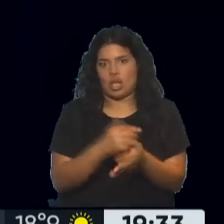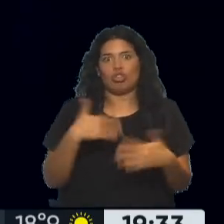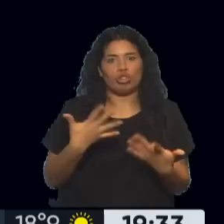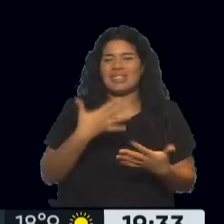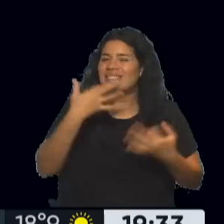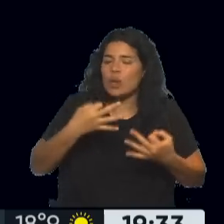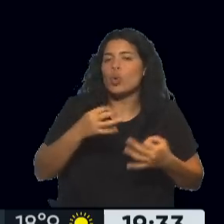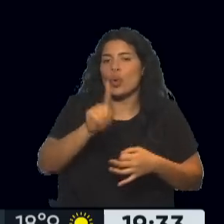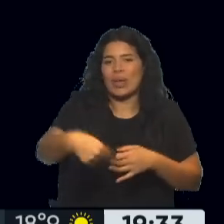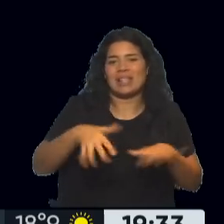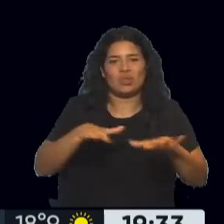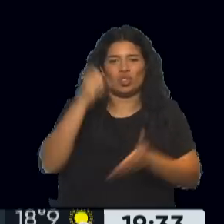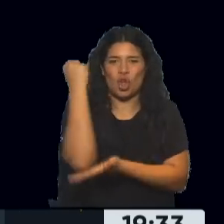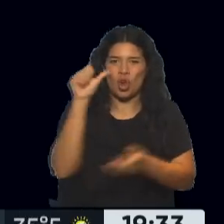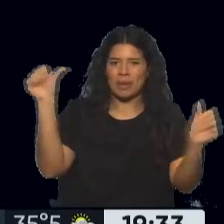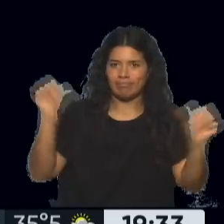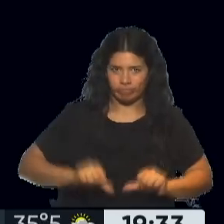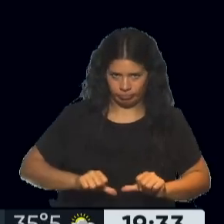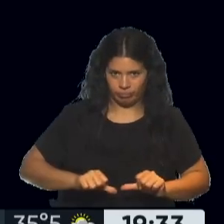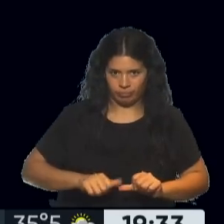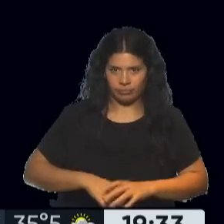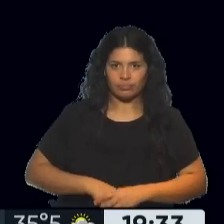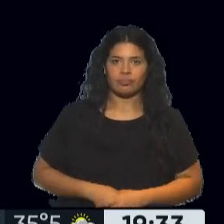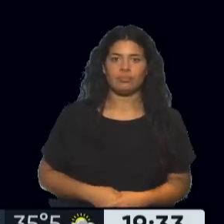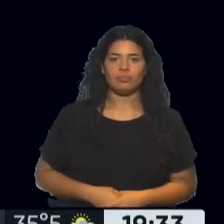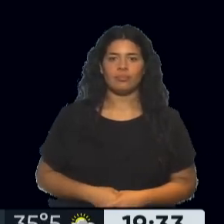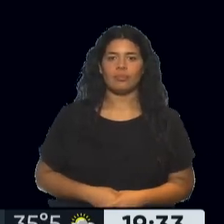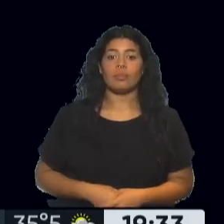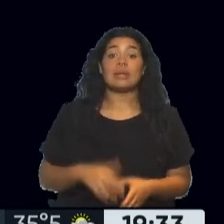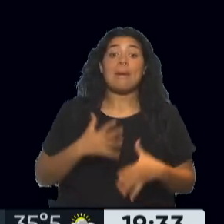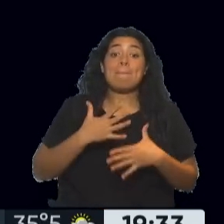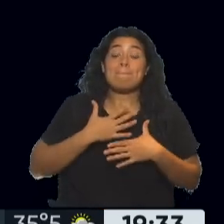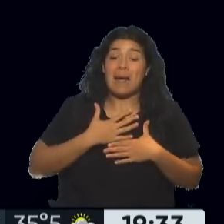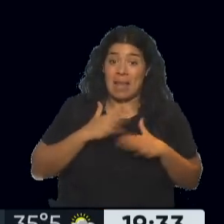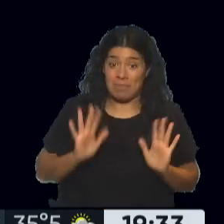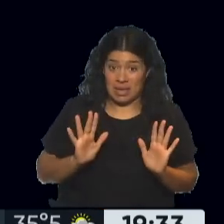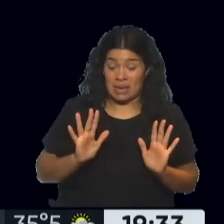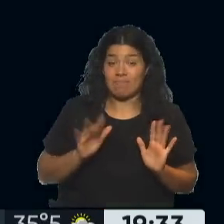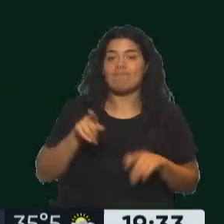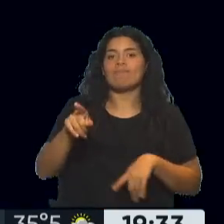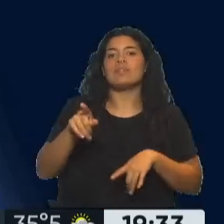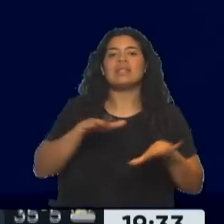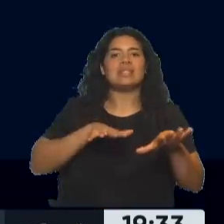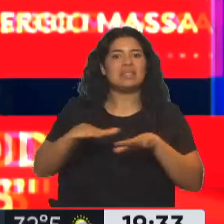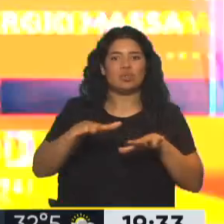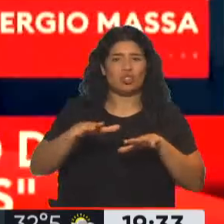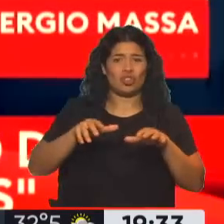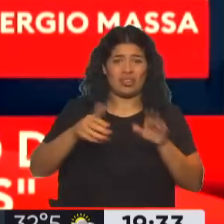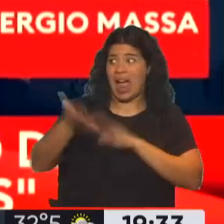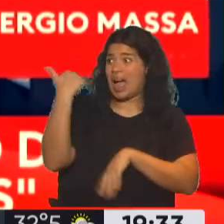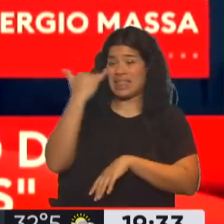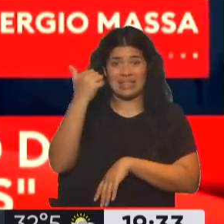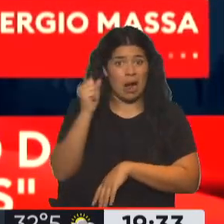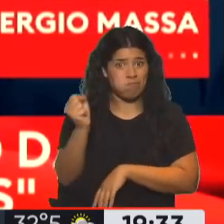Con lo cual la convertibilidad era mejor que la dolarización. Y la convertibilidad no funcionó, la hicimos caer, ¿no? Soy la